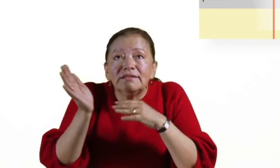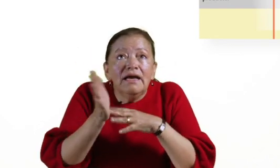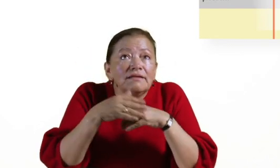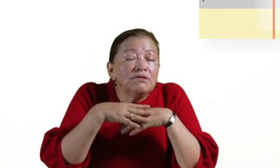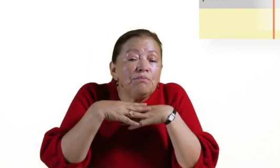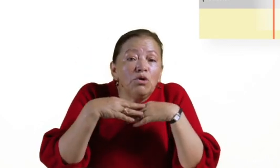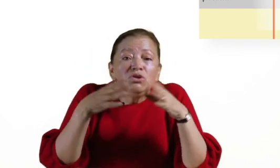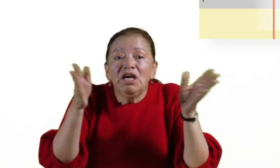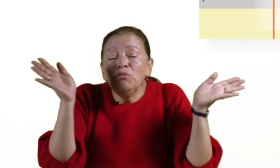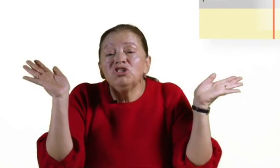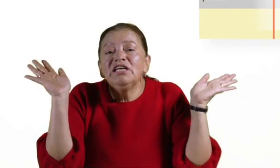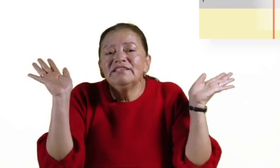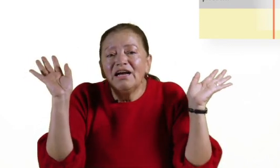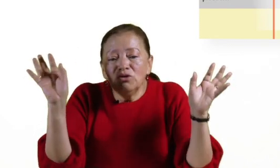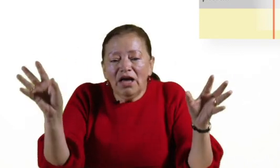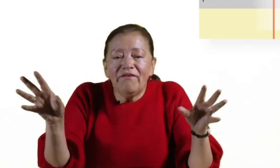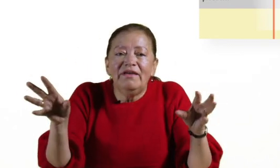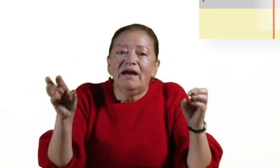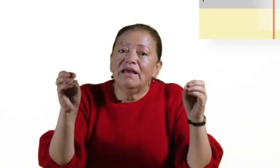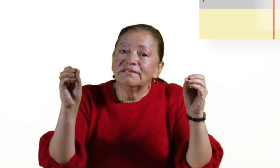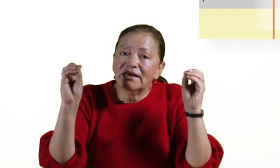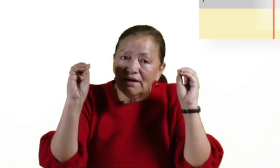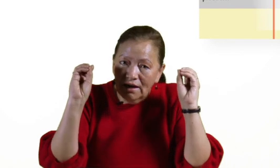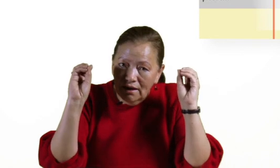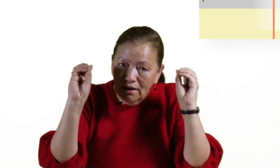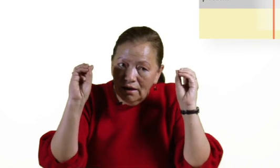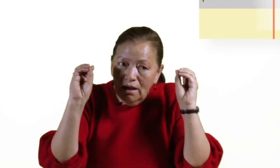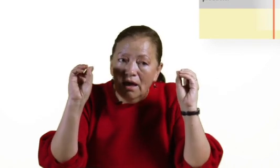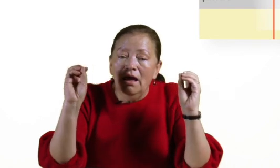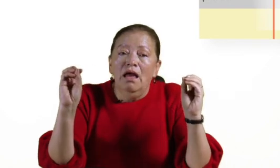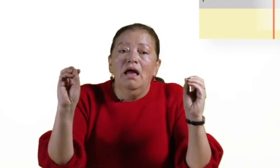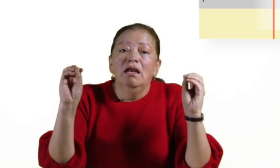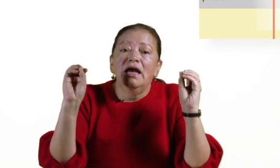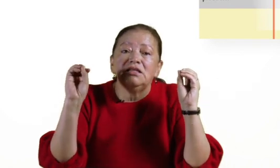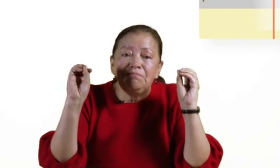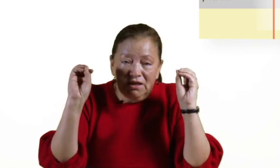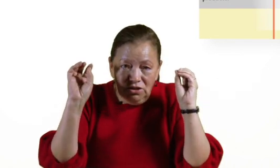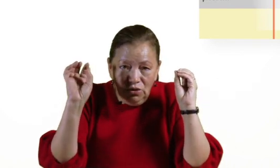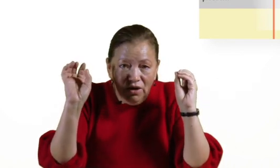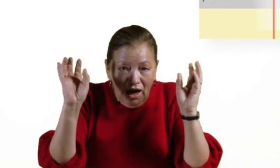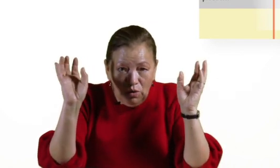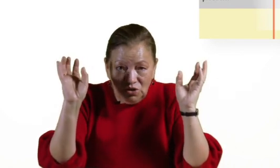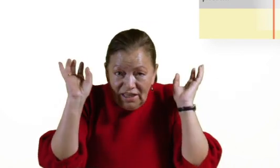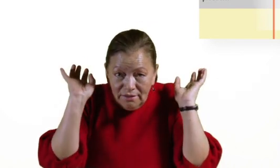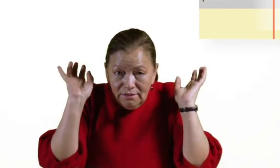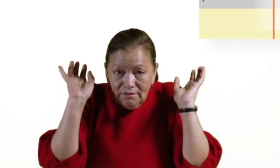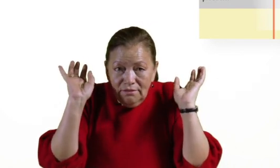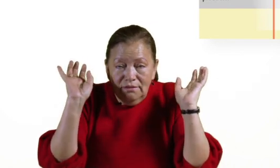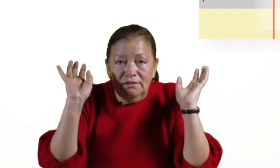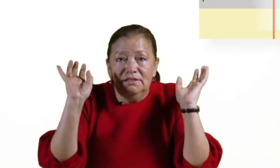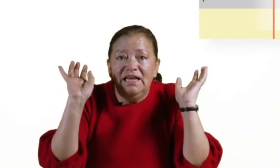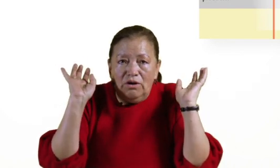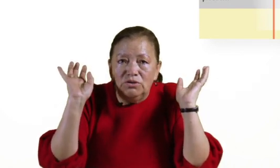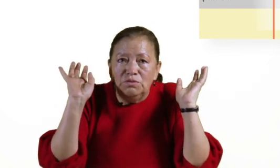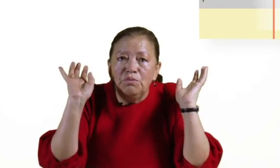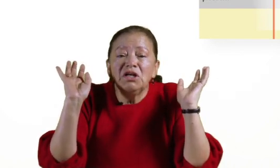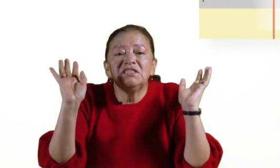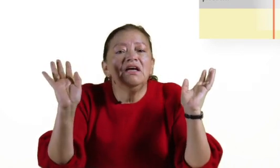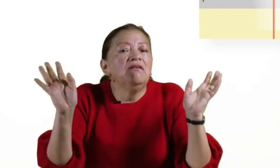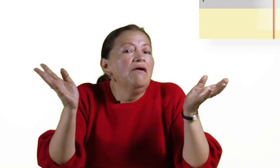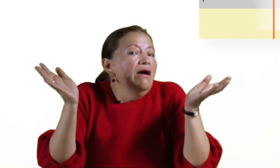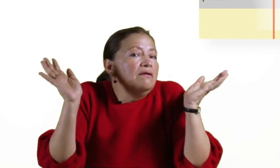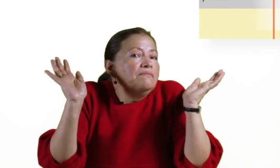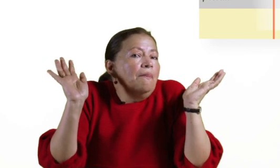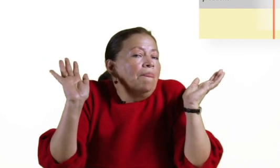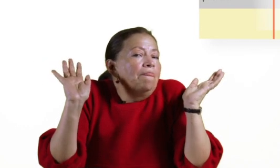Había, si producíamos 100 sacos, había que hacerle la inspección a los 100 sacos, porque